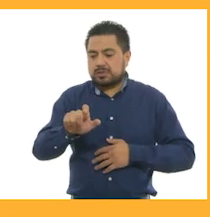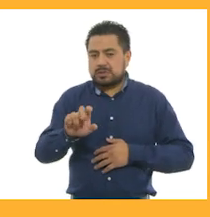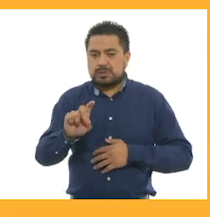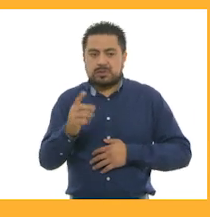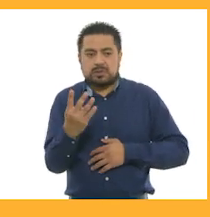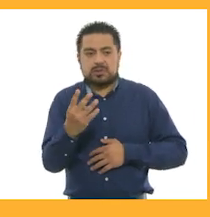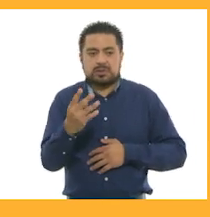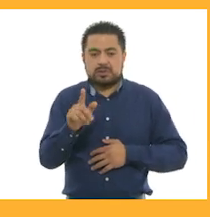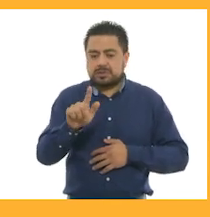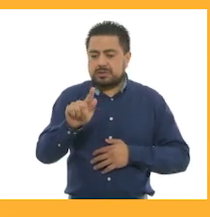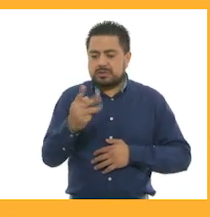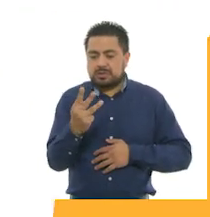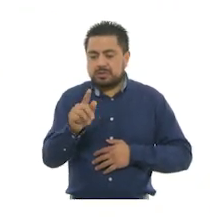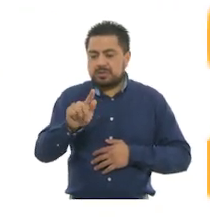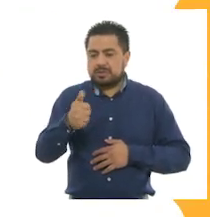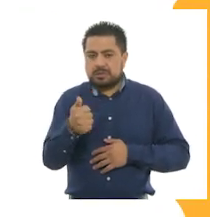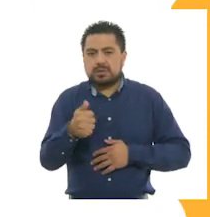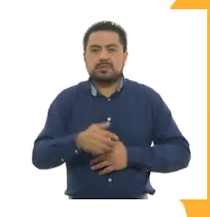800-734-7376.